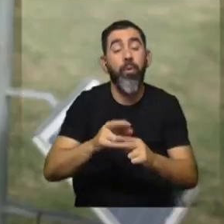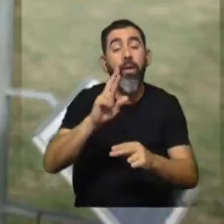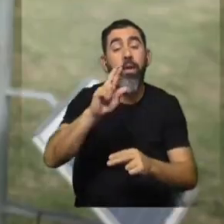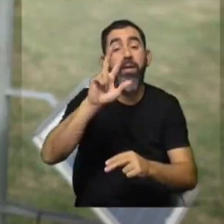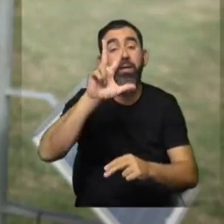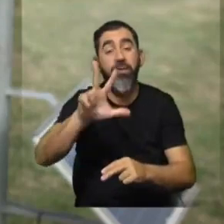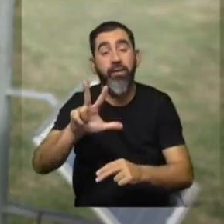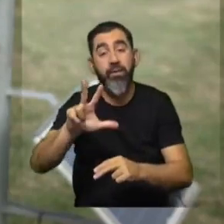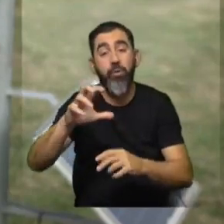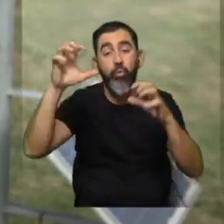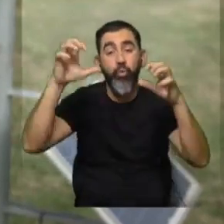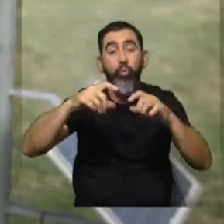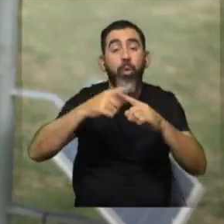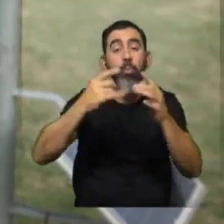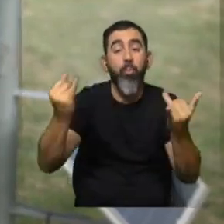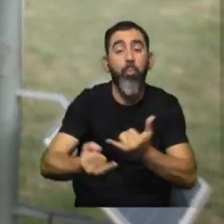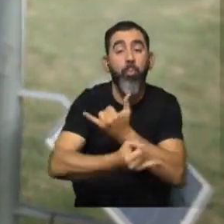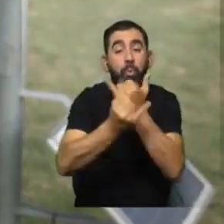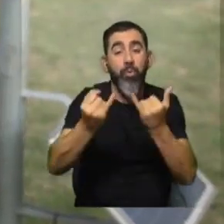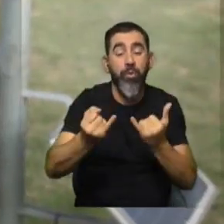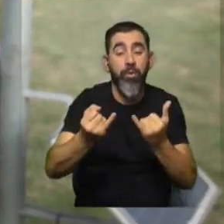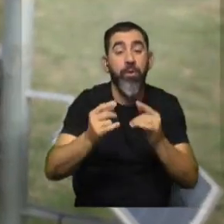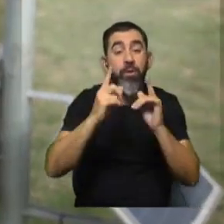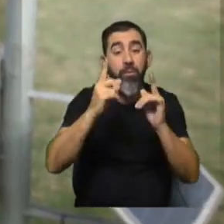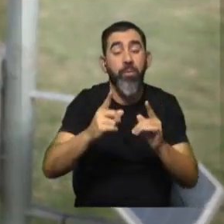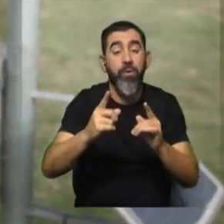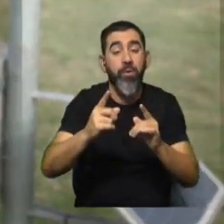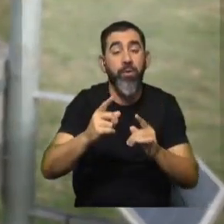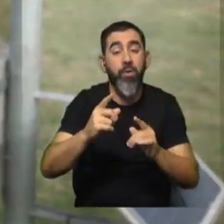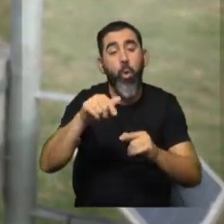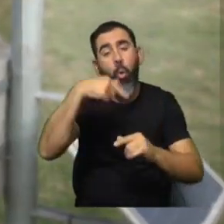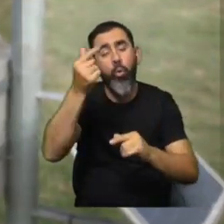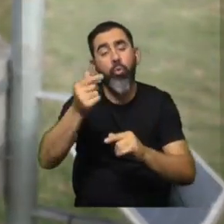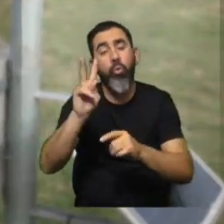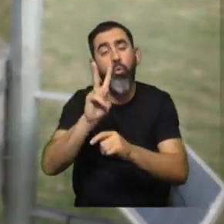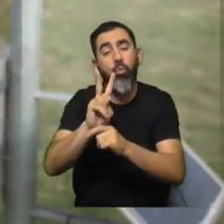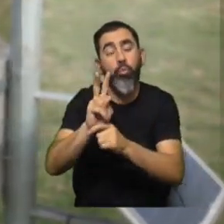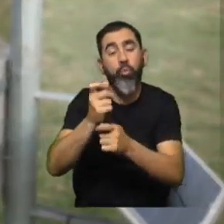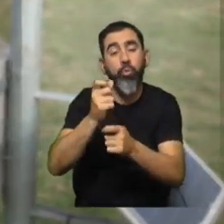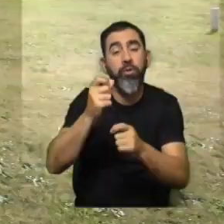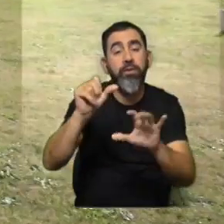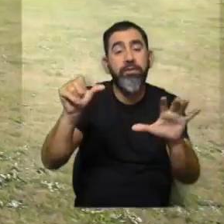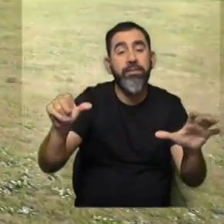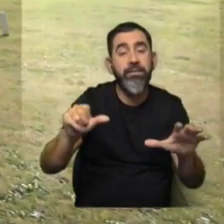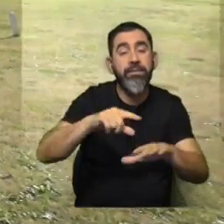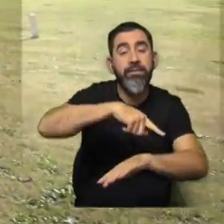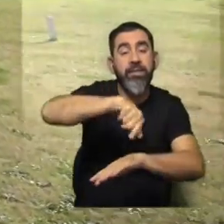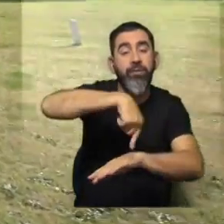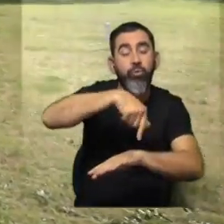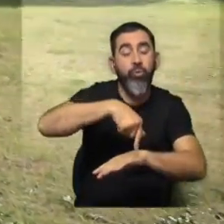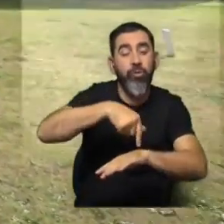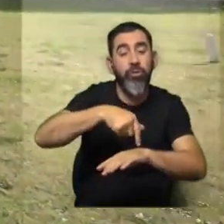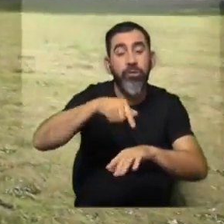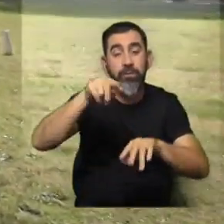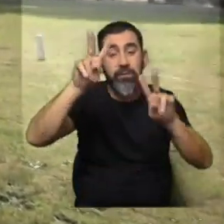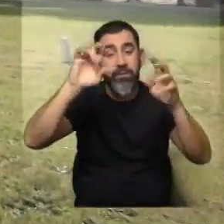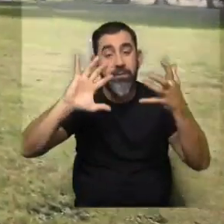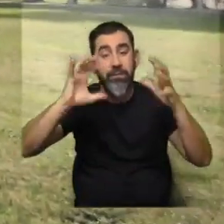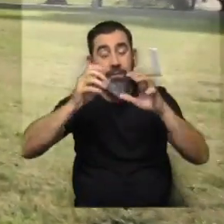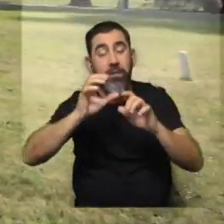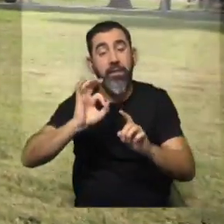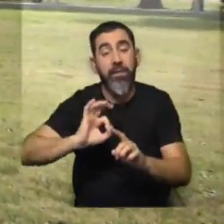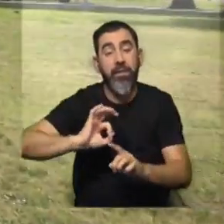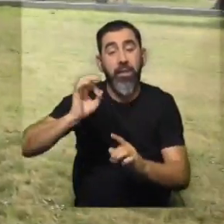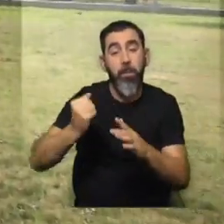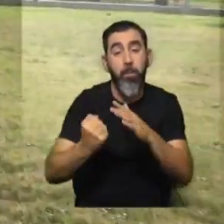que mide la precipitación diaria cada 24 horas, y tenemos el pluviómetro sinóptico, que mide la precipitación cada 6 horas. Dentro del abrigo meteorológico están los termómetros